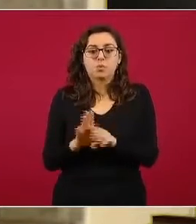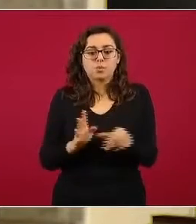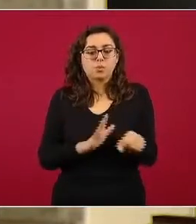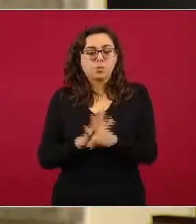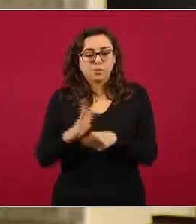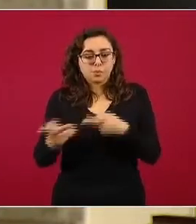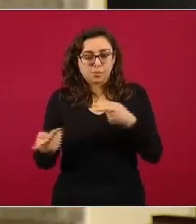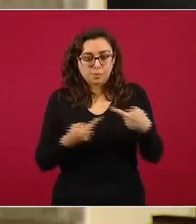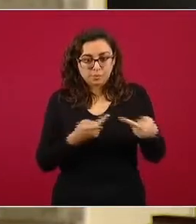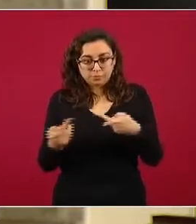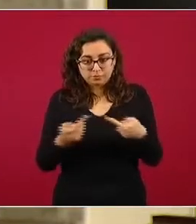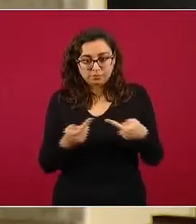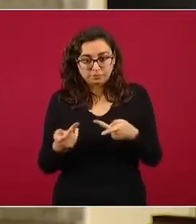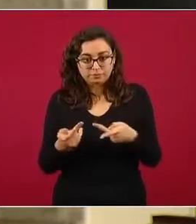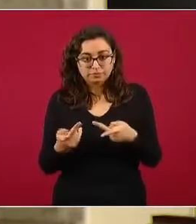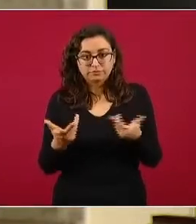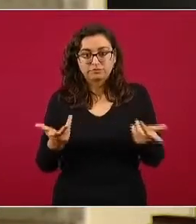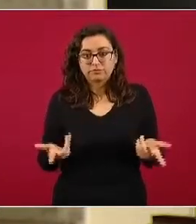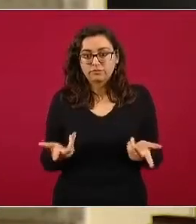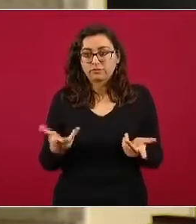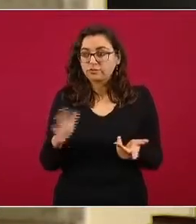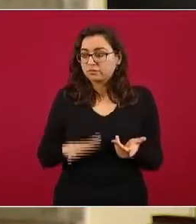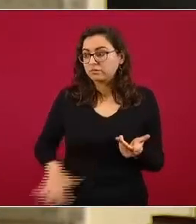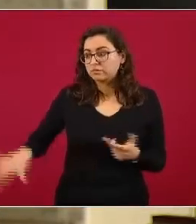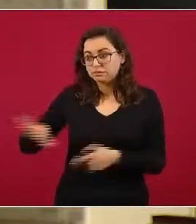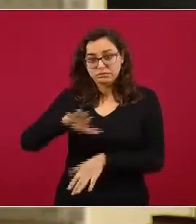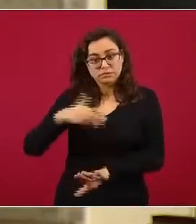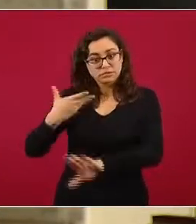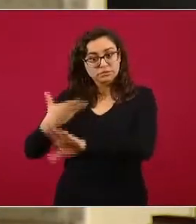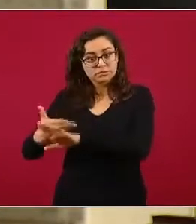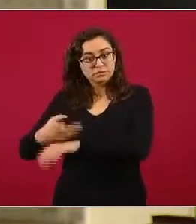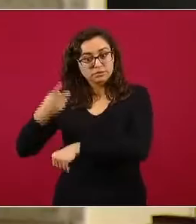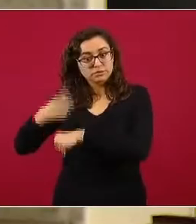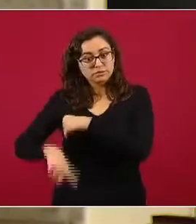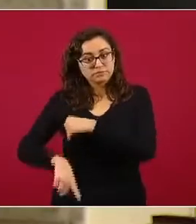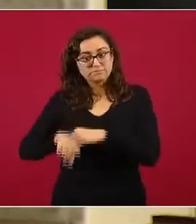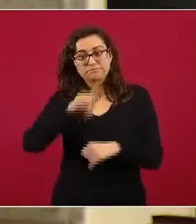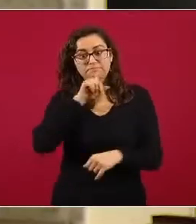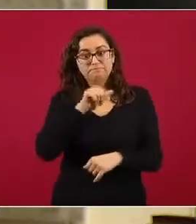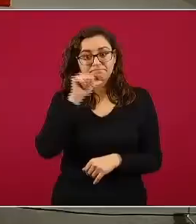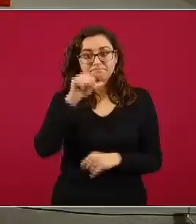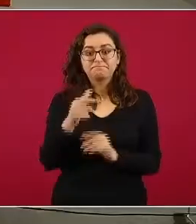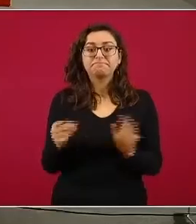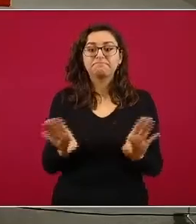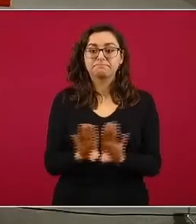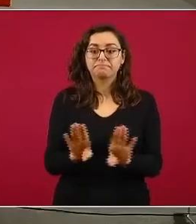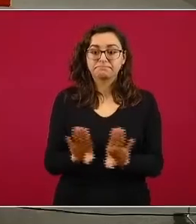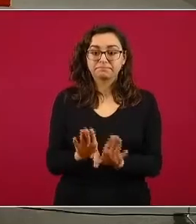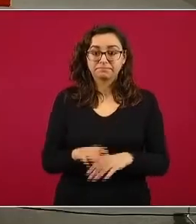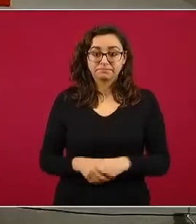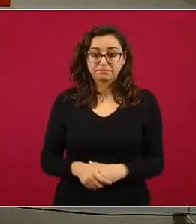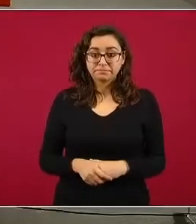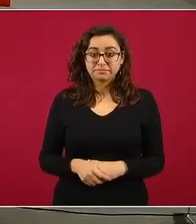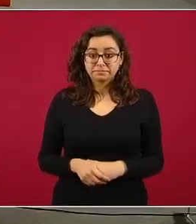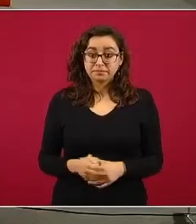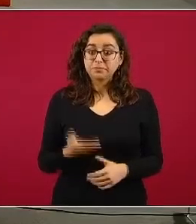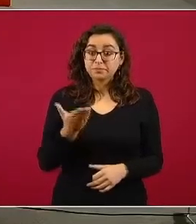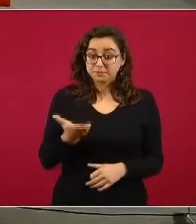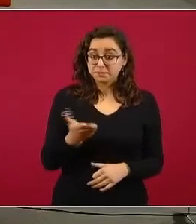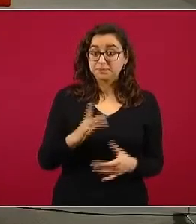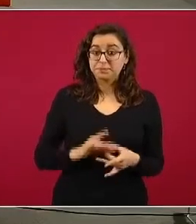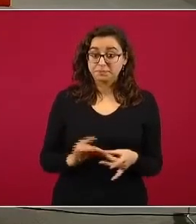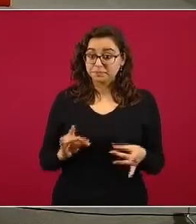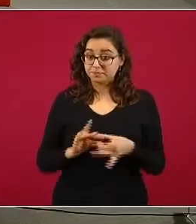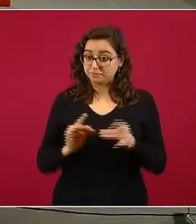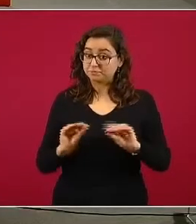tomarían sin afectar prácticamente a la población? Muchas gracias. Como usted muy bien señala, y esto